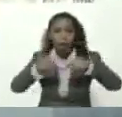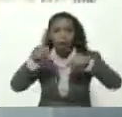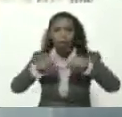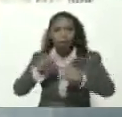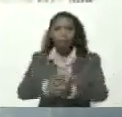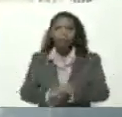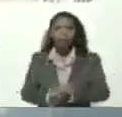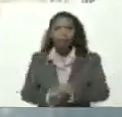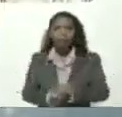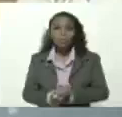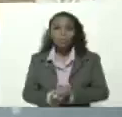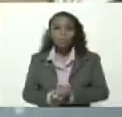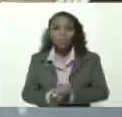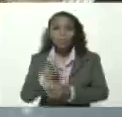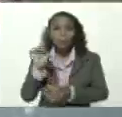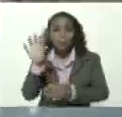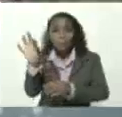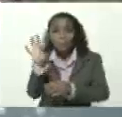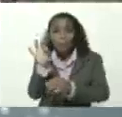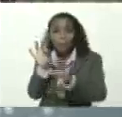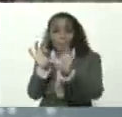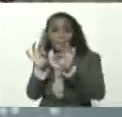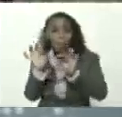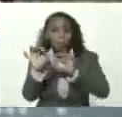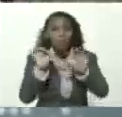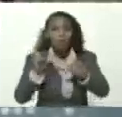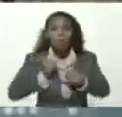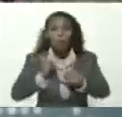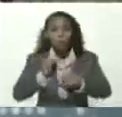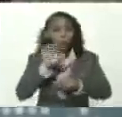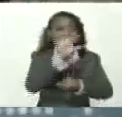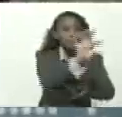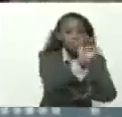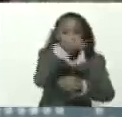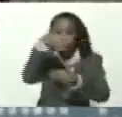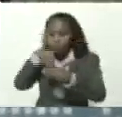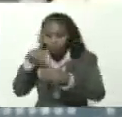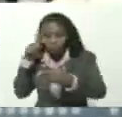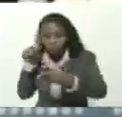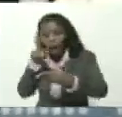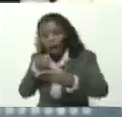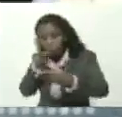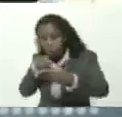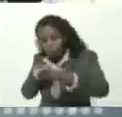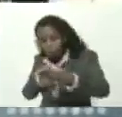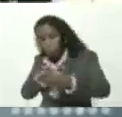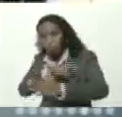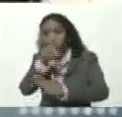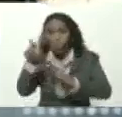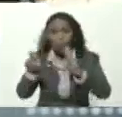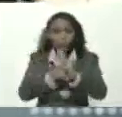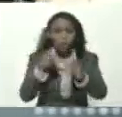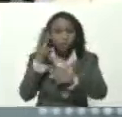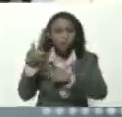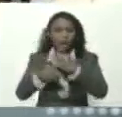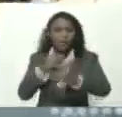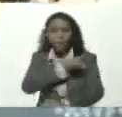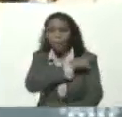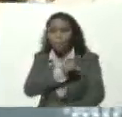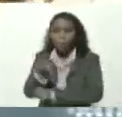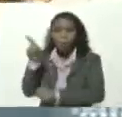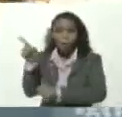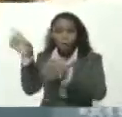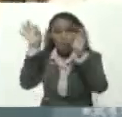están siendo aquí y seleccionadas al azar bajo los estándares que mandan este tipo